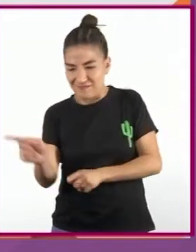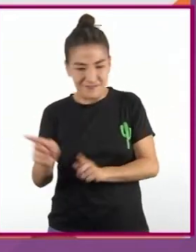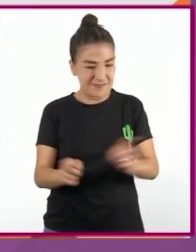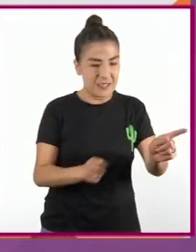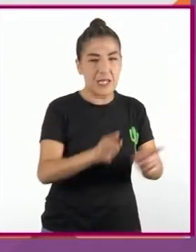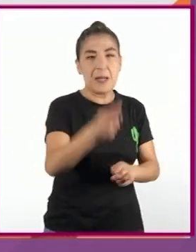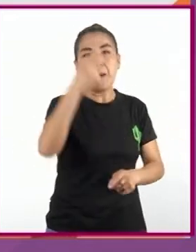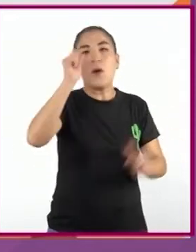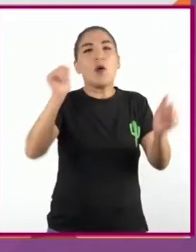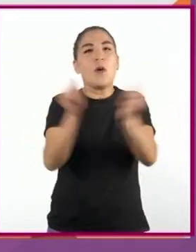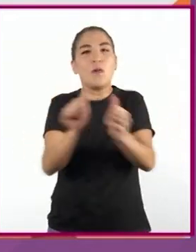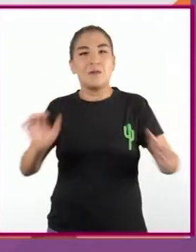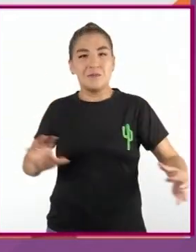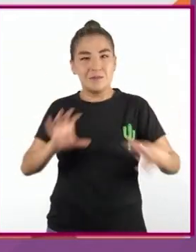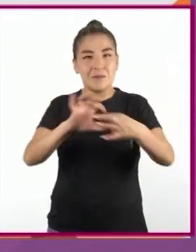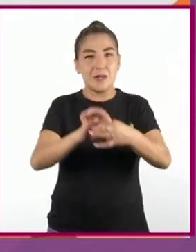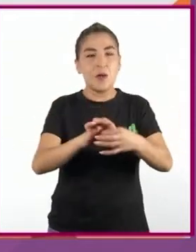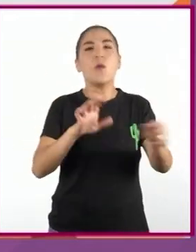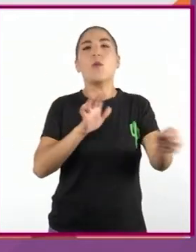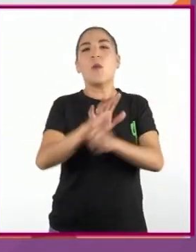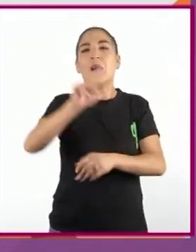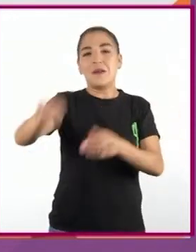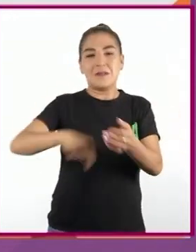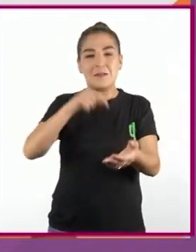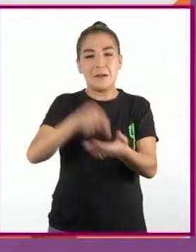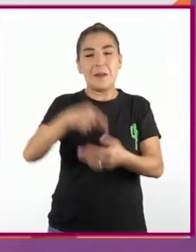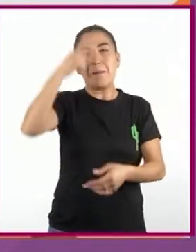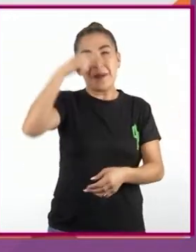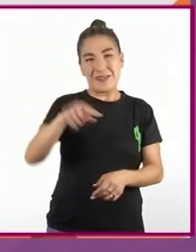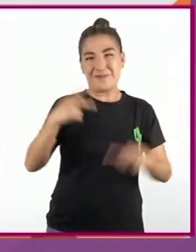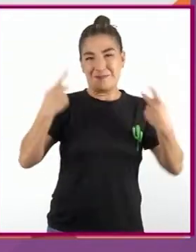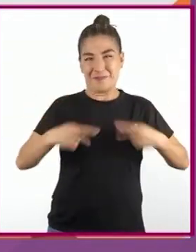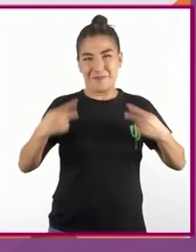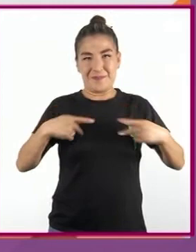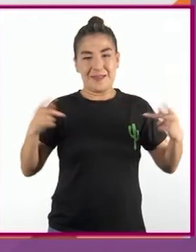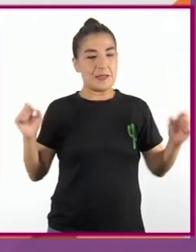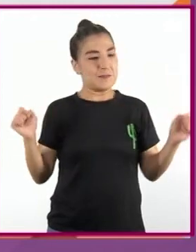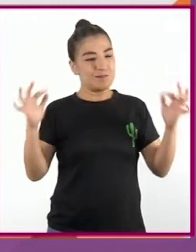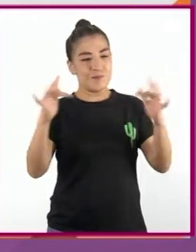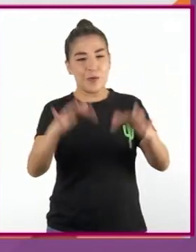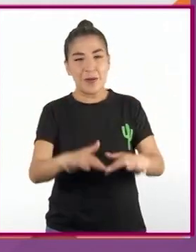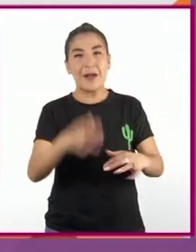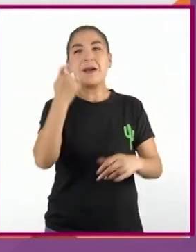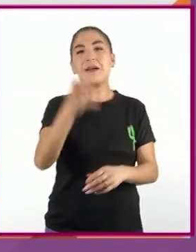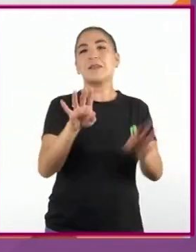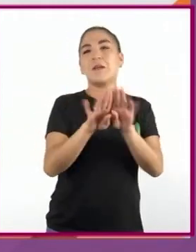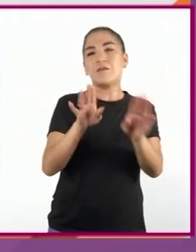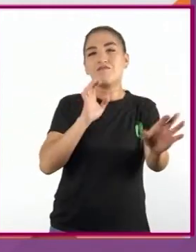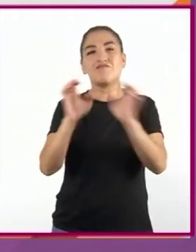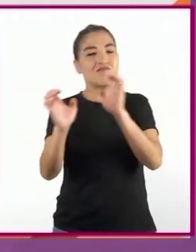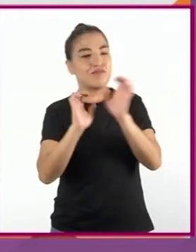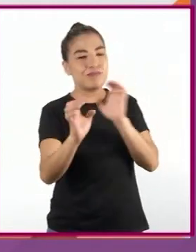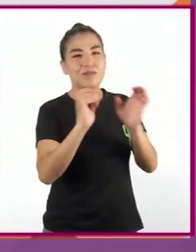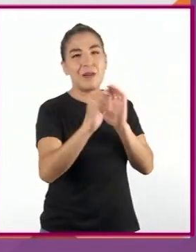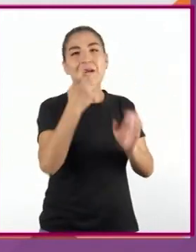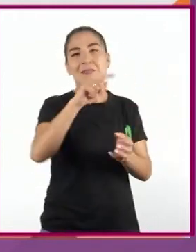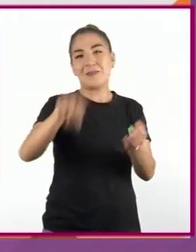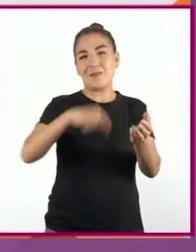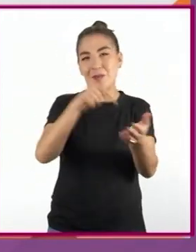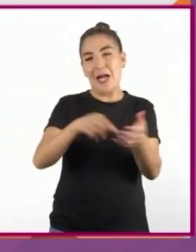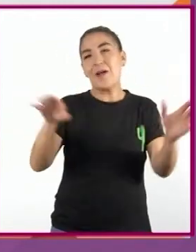estaban unidas a dos grandes calzadas que permitían a los habitantes comunicarse entre las diversas unidades